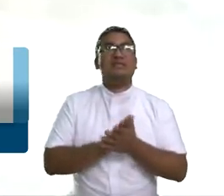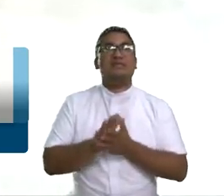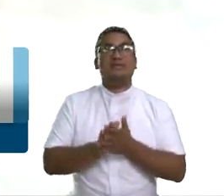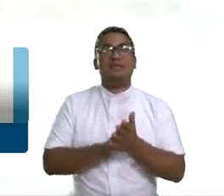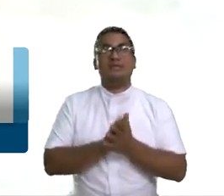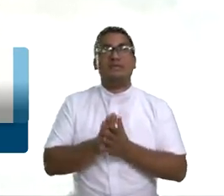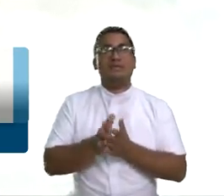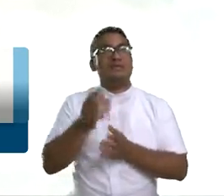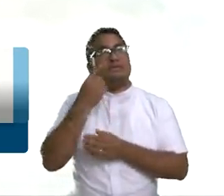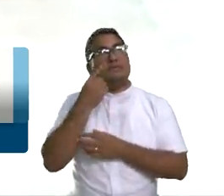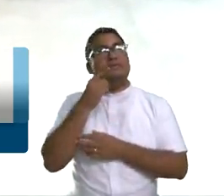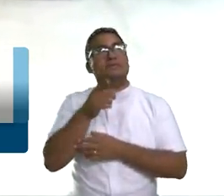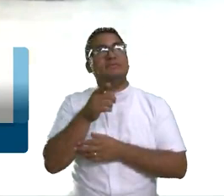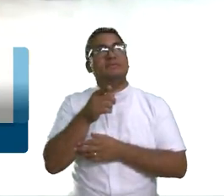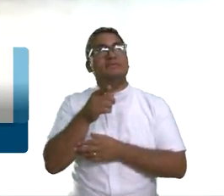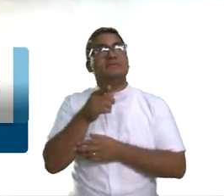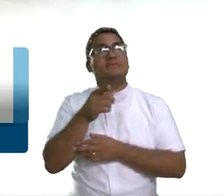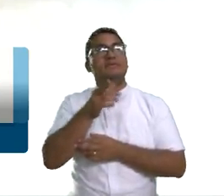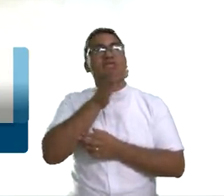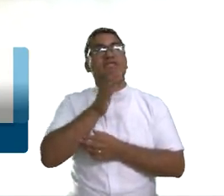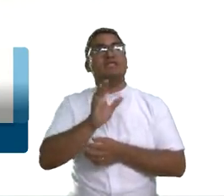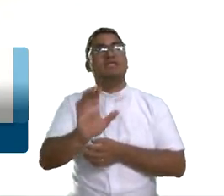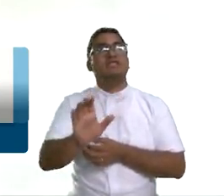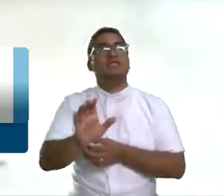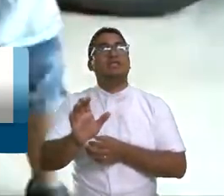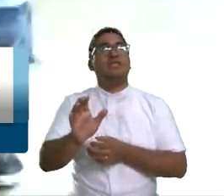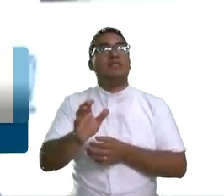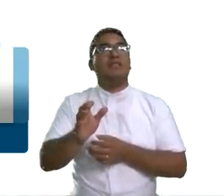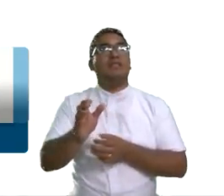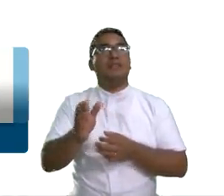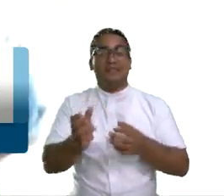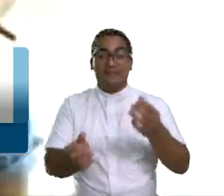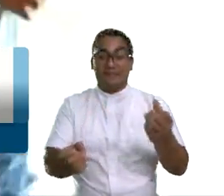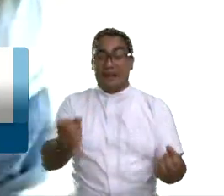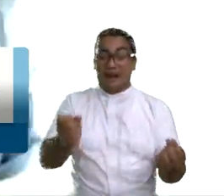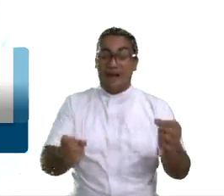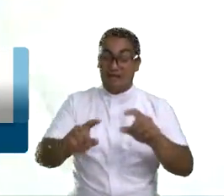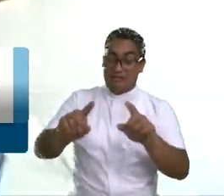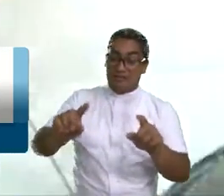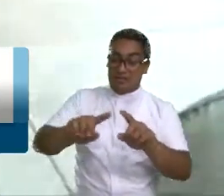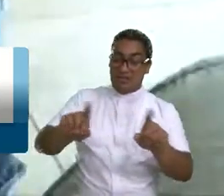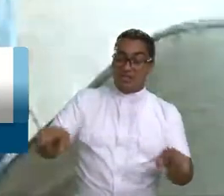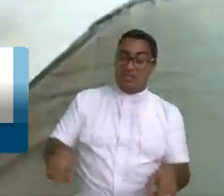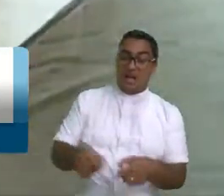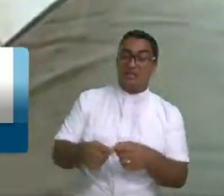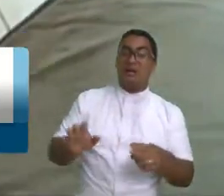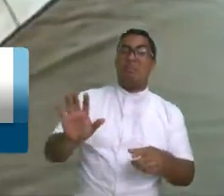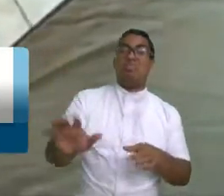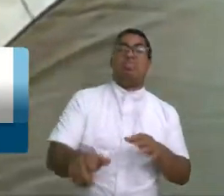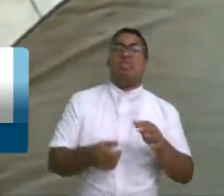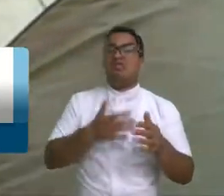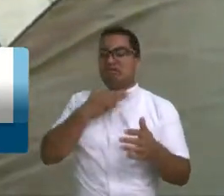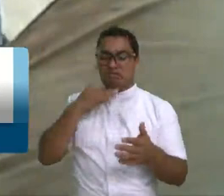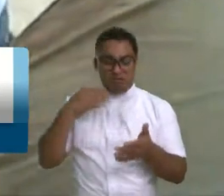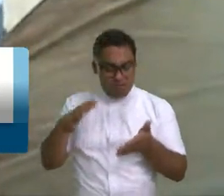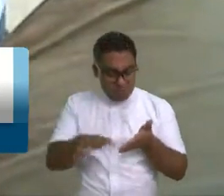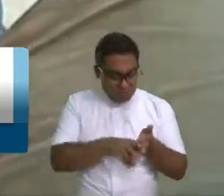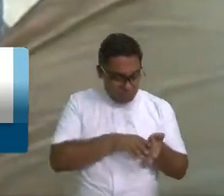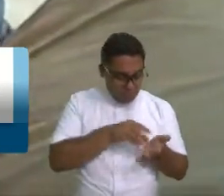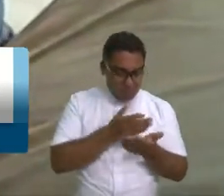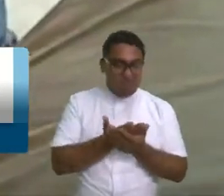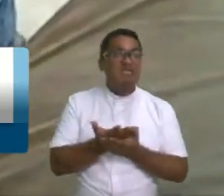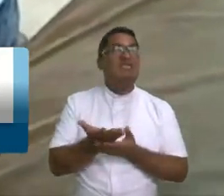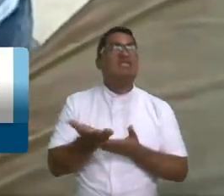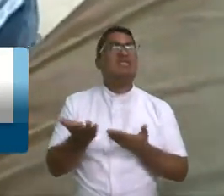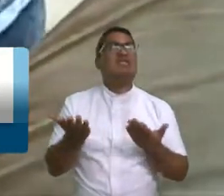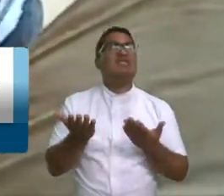ahí pueden ver, ahí está el niño. Está tocando la llanta. Tocó la llanta del vehículo. El vehículo sucio. No